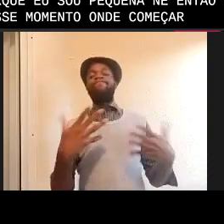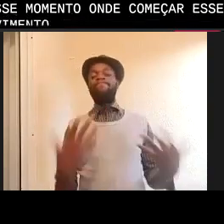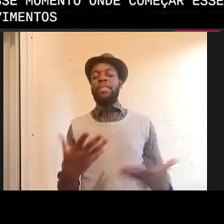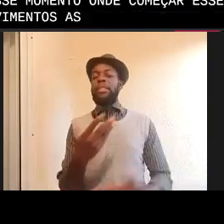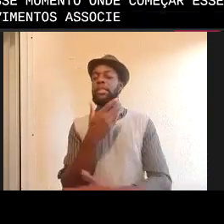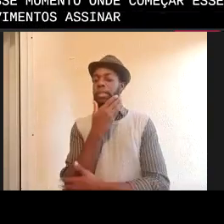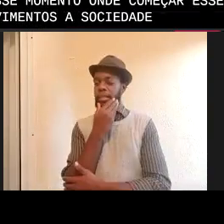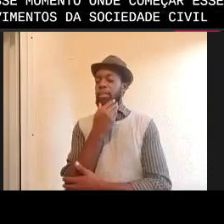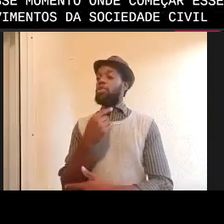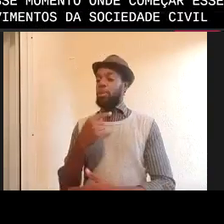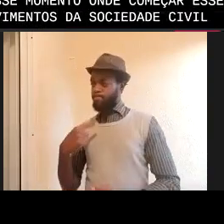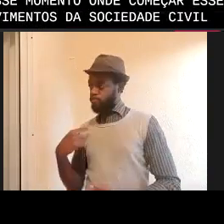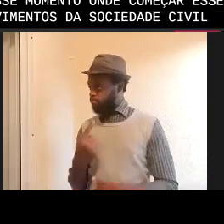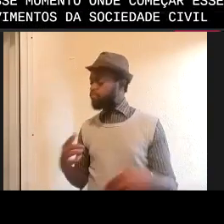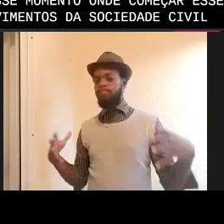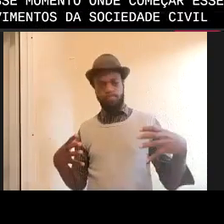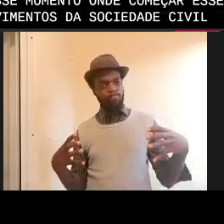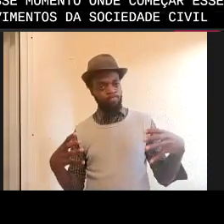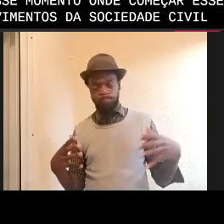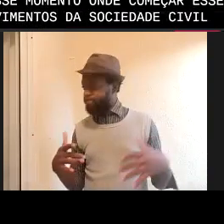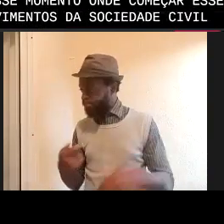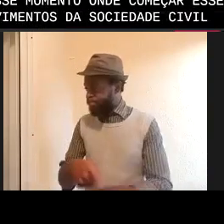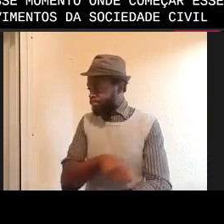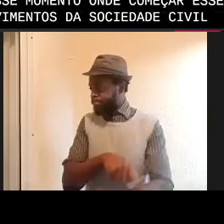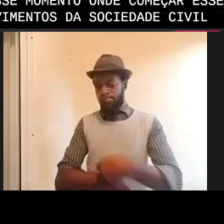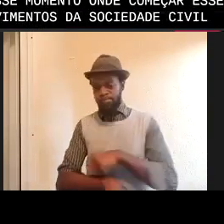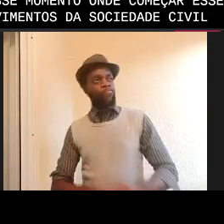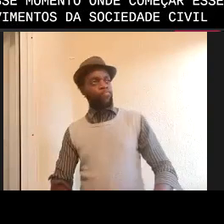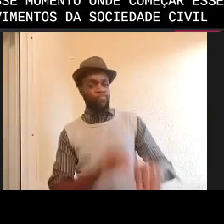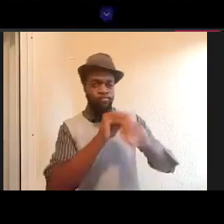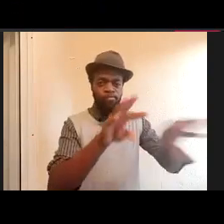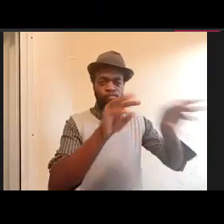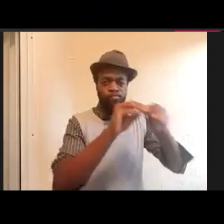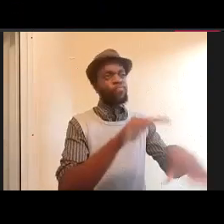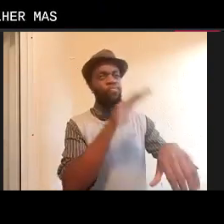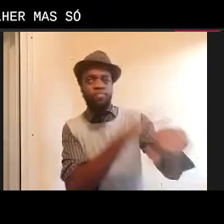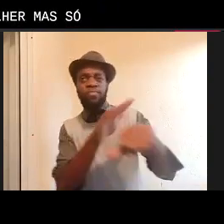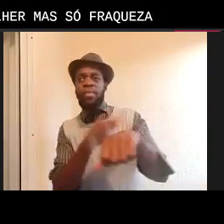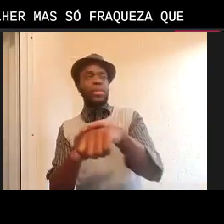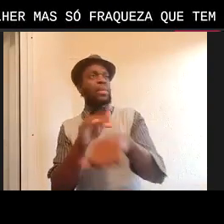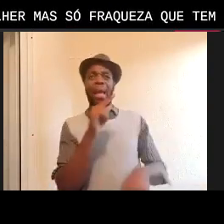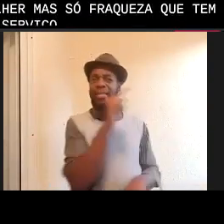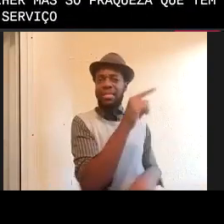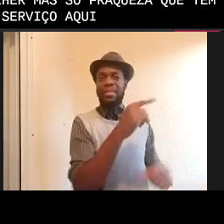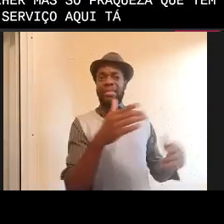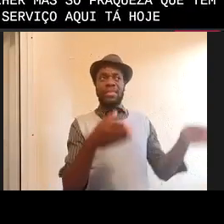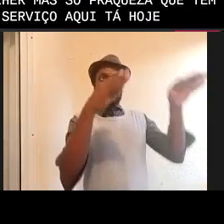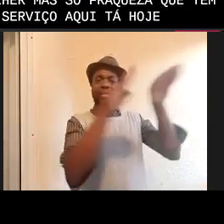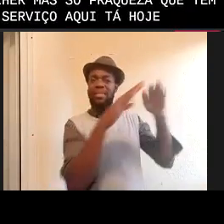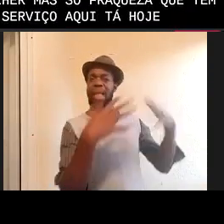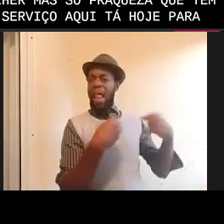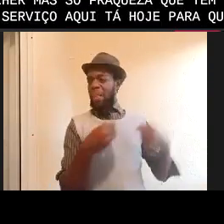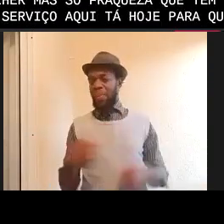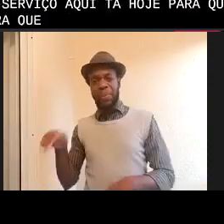hacer incidencia y hacer visibles estas falencias en estos servicios de salud, para que realmente haya